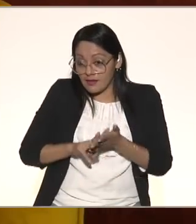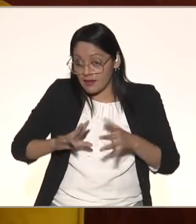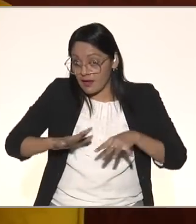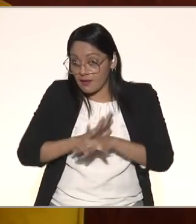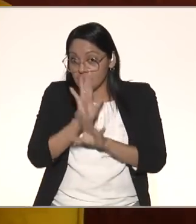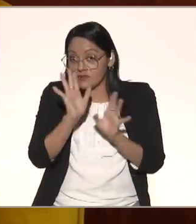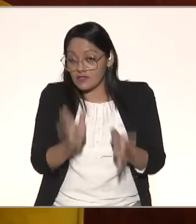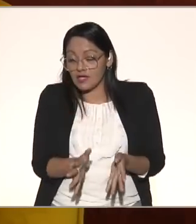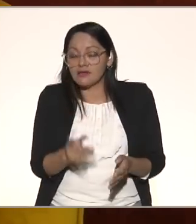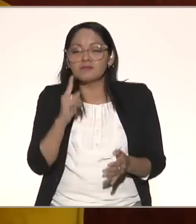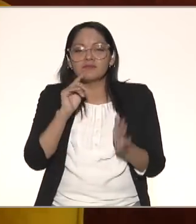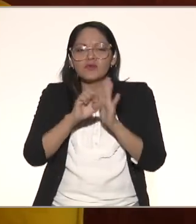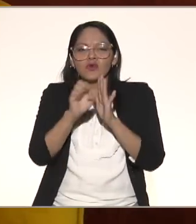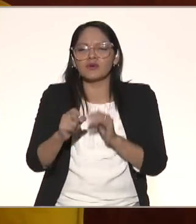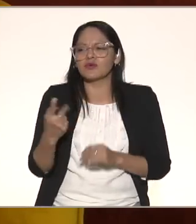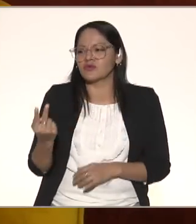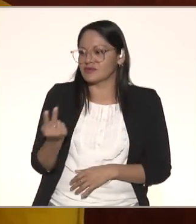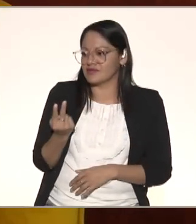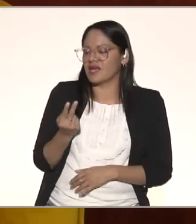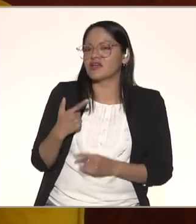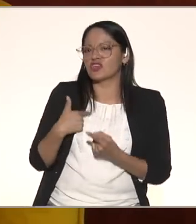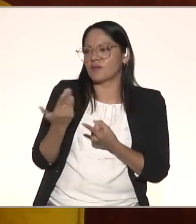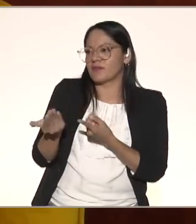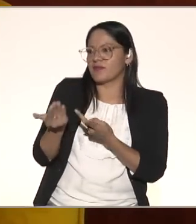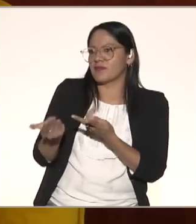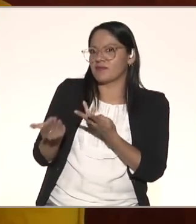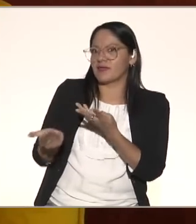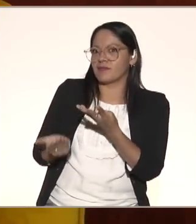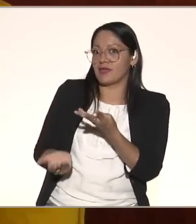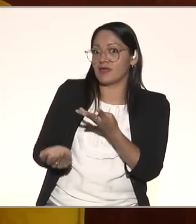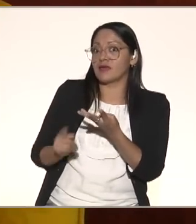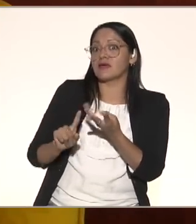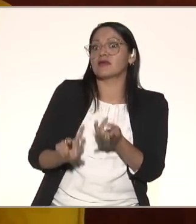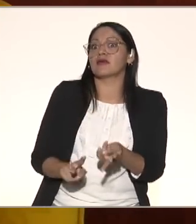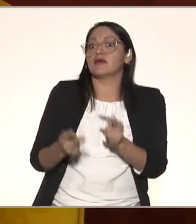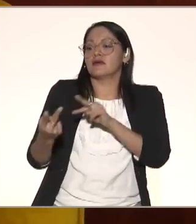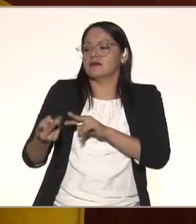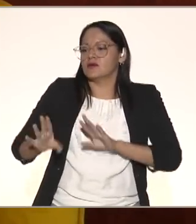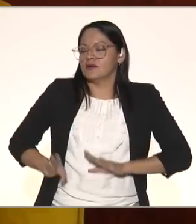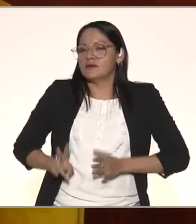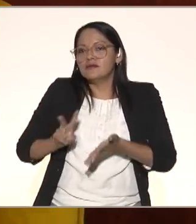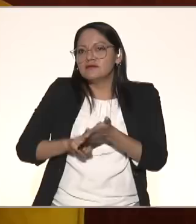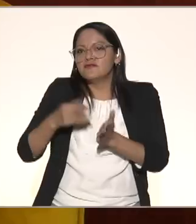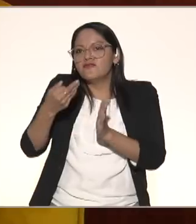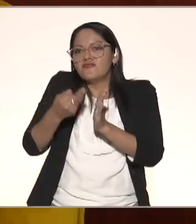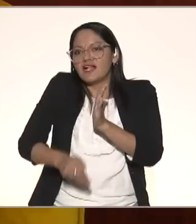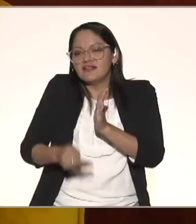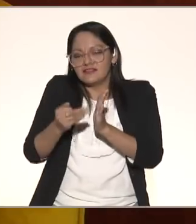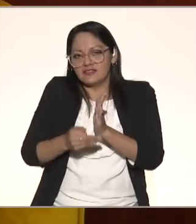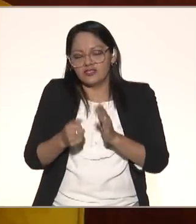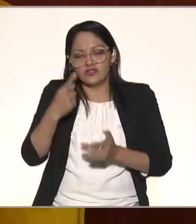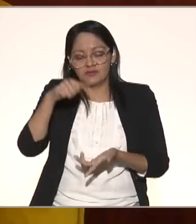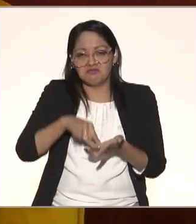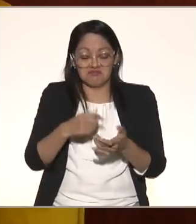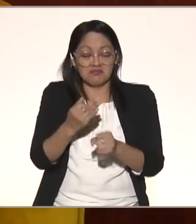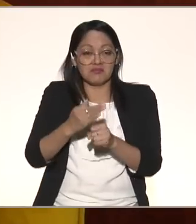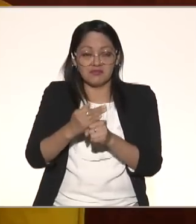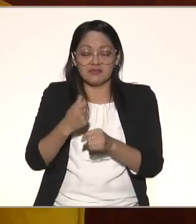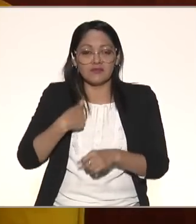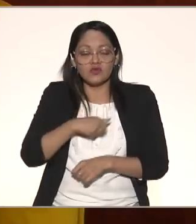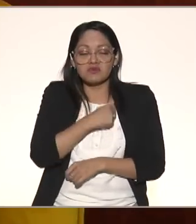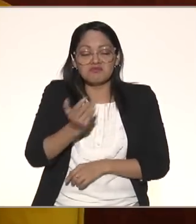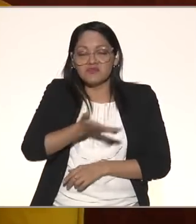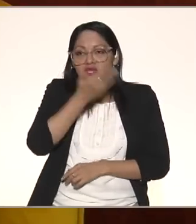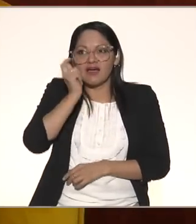elegimos pareja, pedimos un montón de cosas, pero pocas veces hablamos de valores. Creo que ya a estas alturas ni siquiera sabemos qué